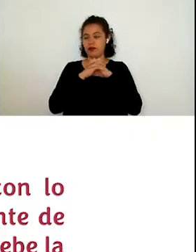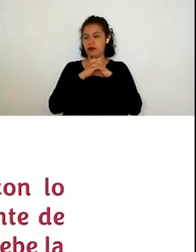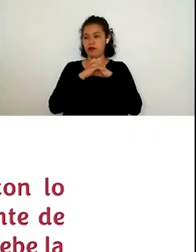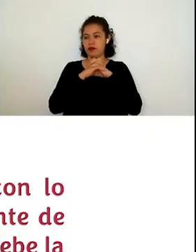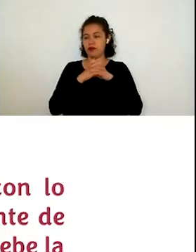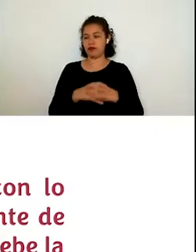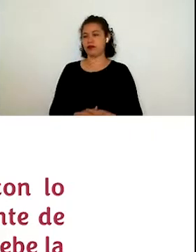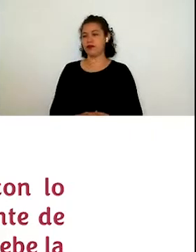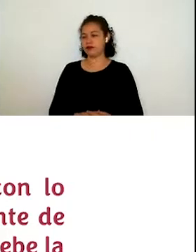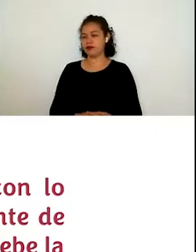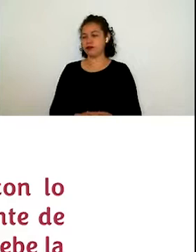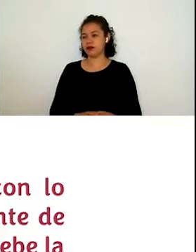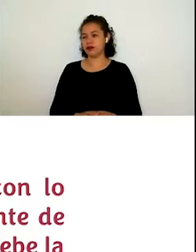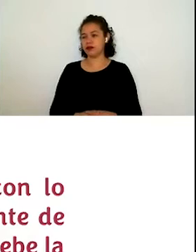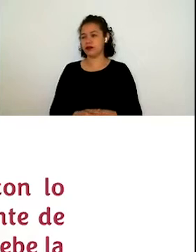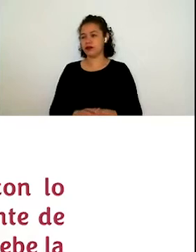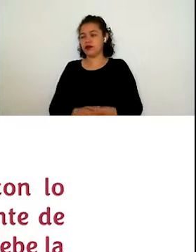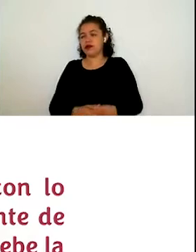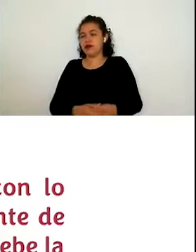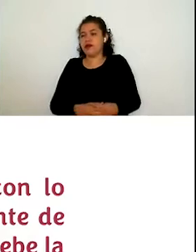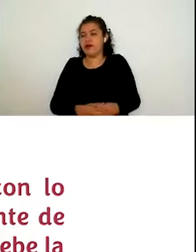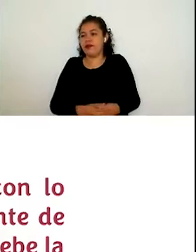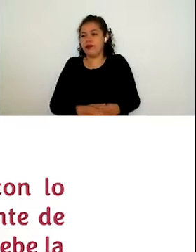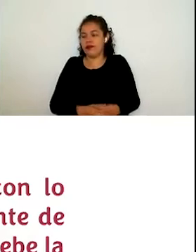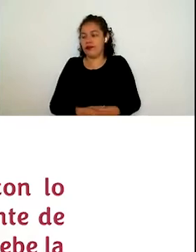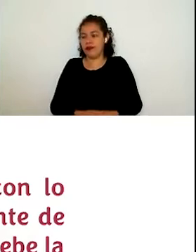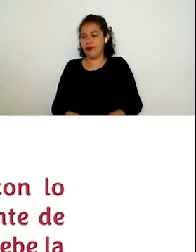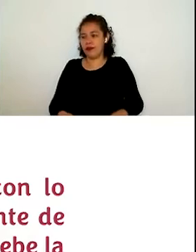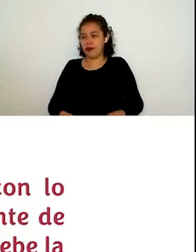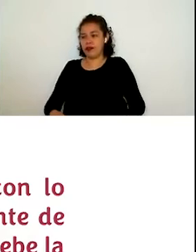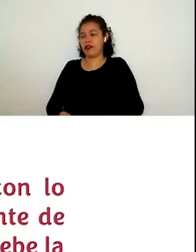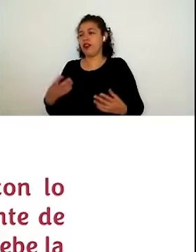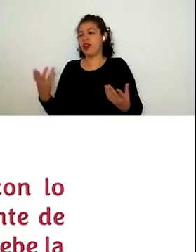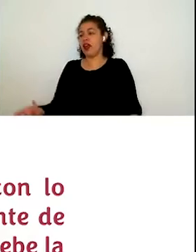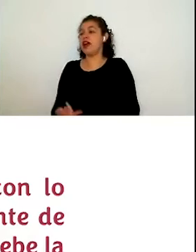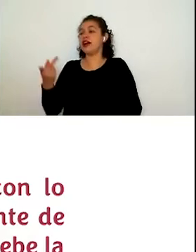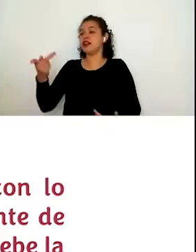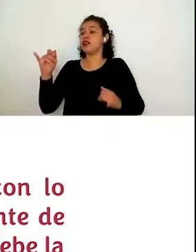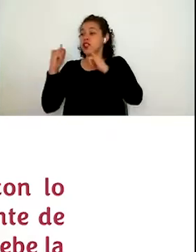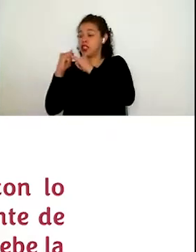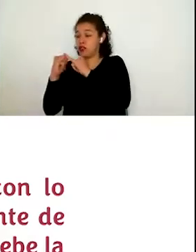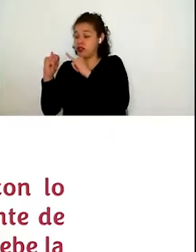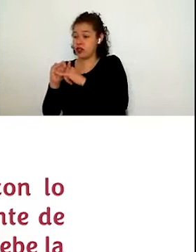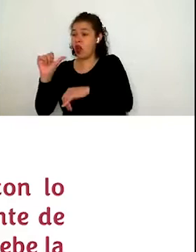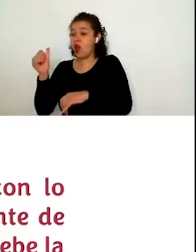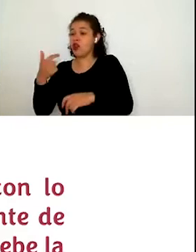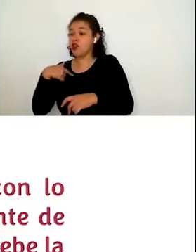si su objeto social no es directamente el de ser donantes a otras personas morales,